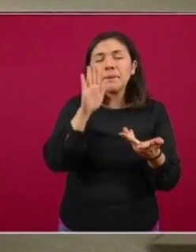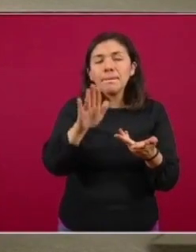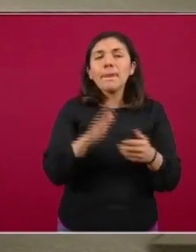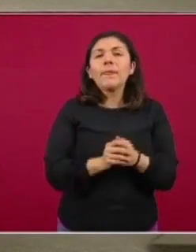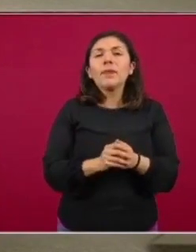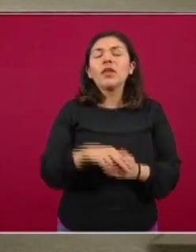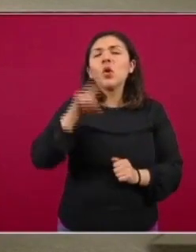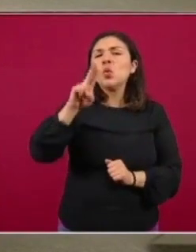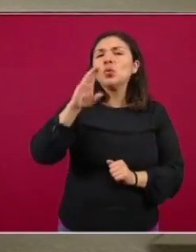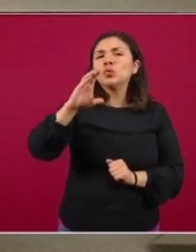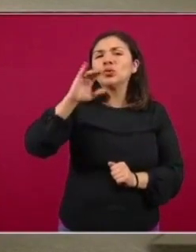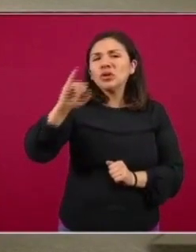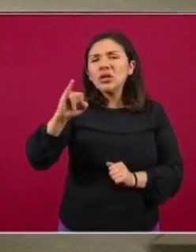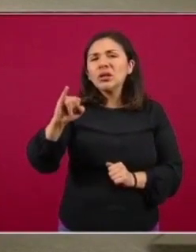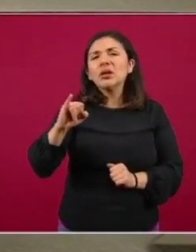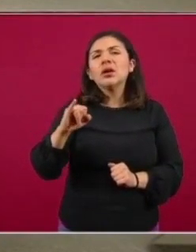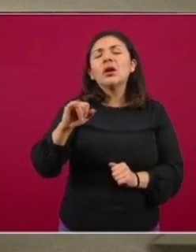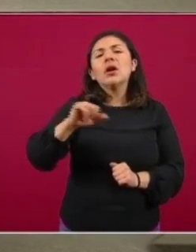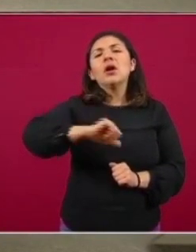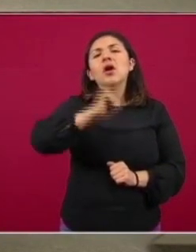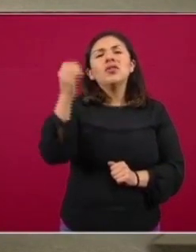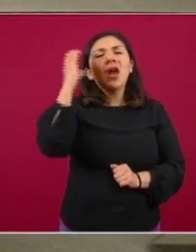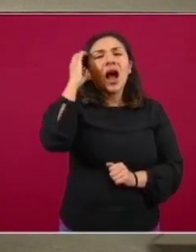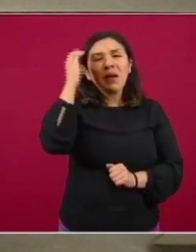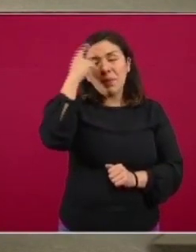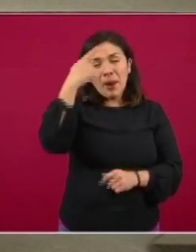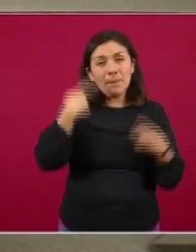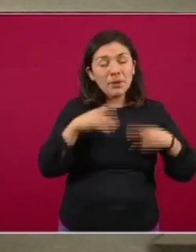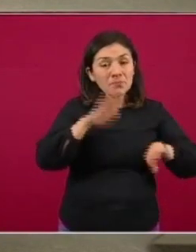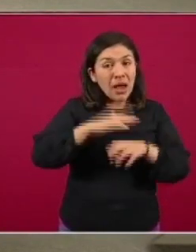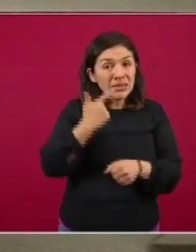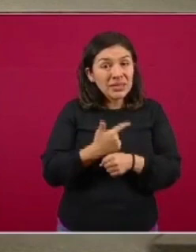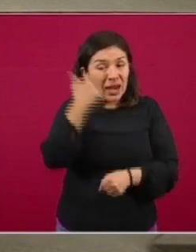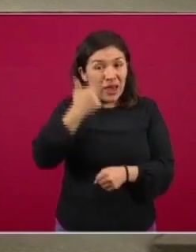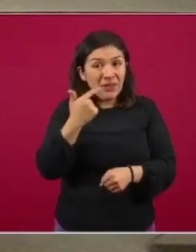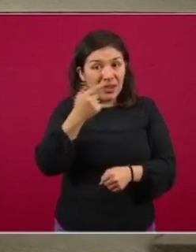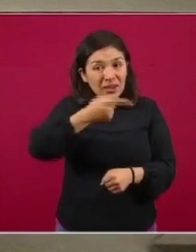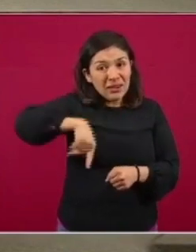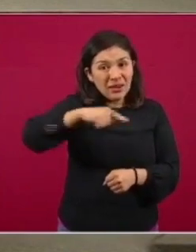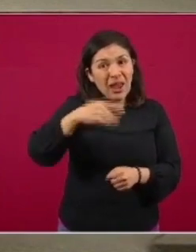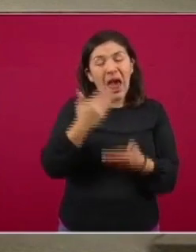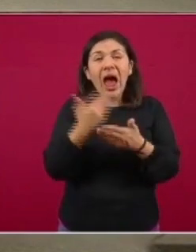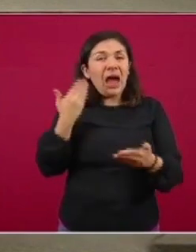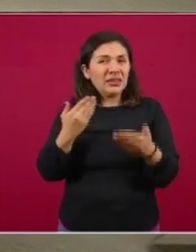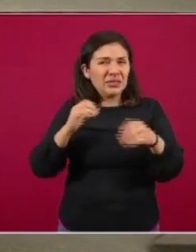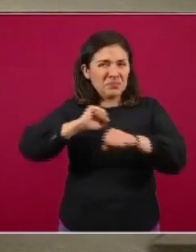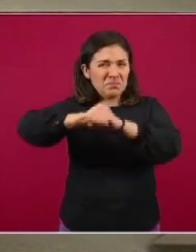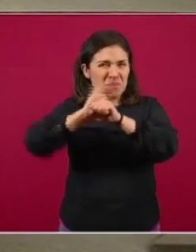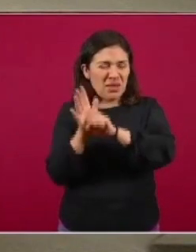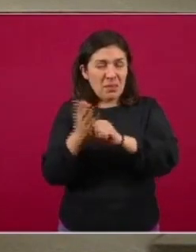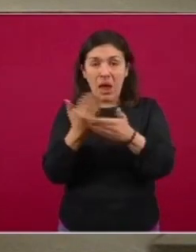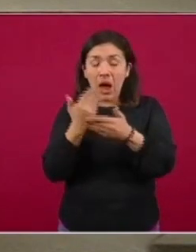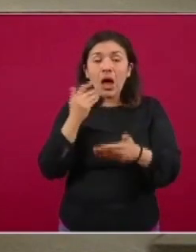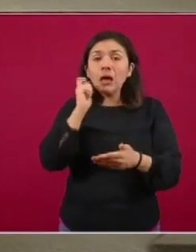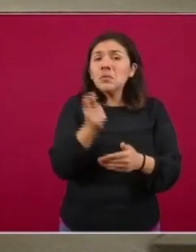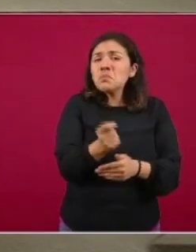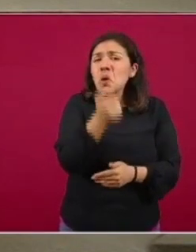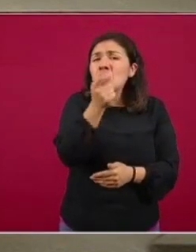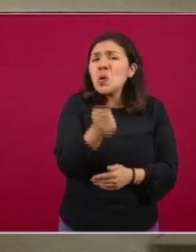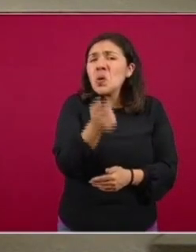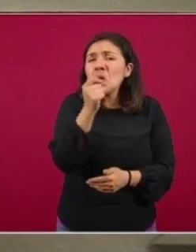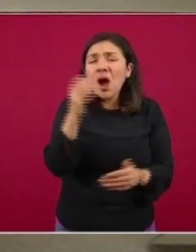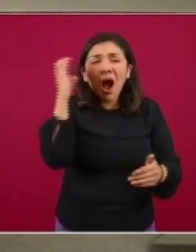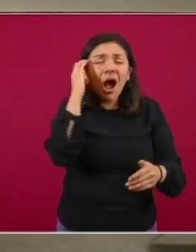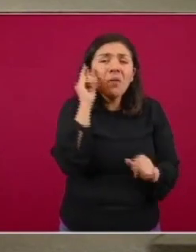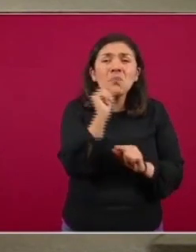terapia intensiva y las camas totales que teníamos de terapia intensiva antes de entrar a la pandemia eran muy poquitas, muy